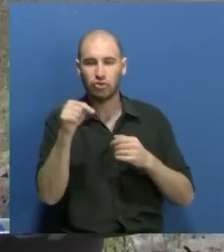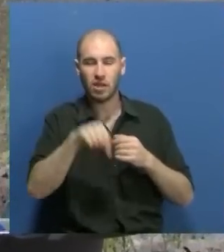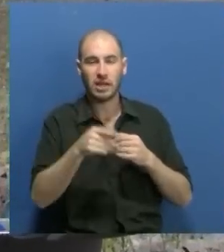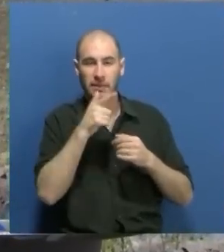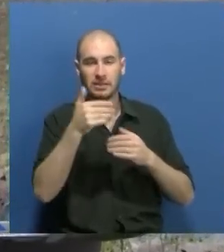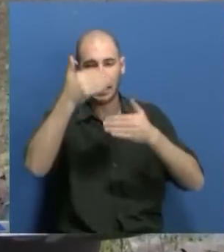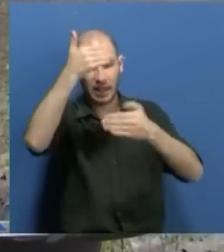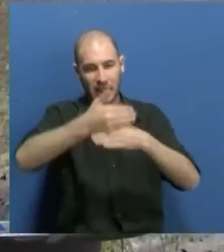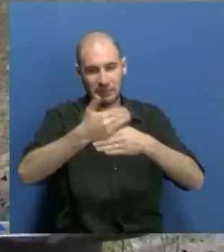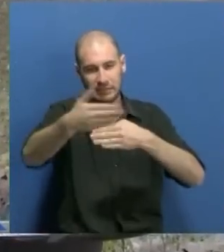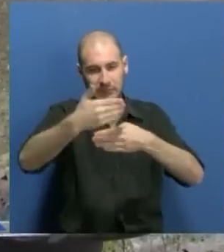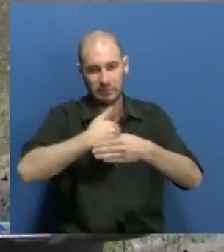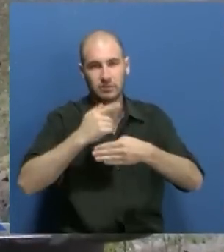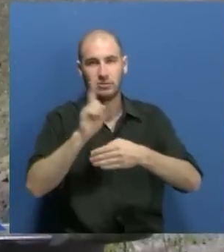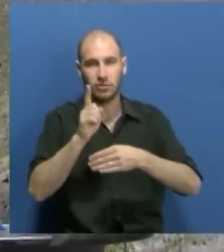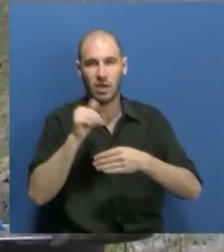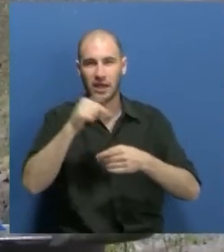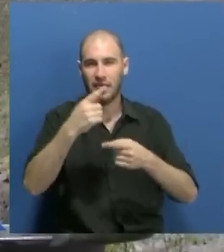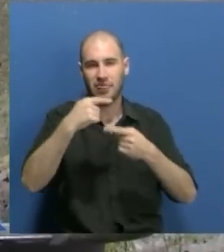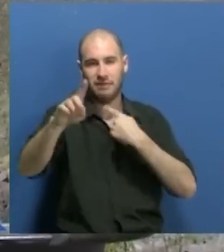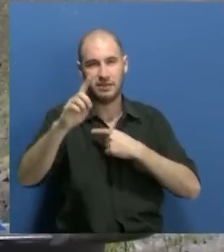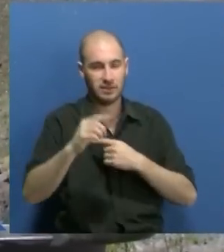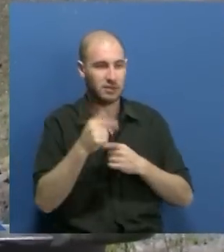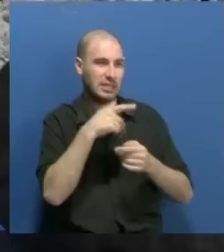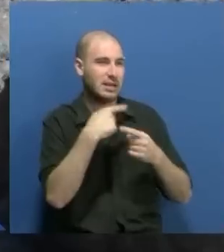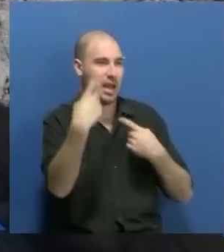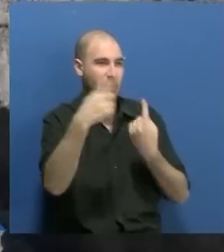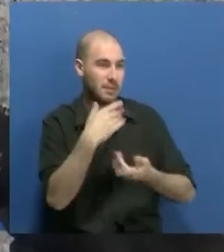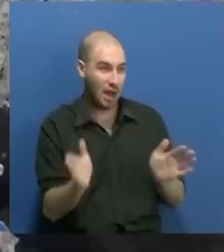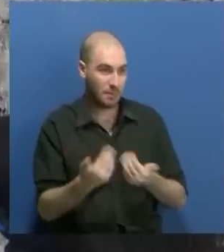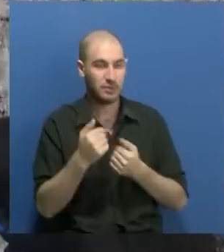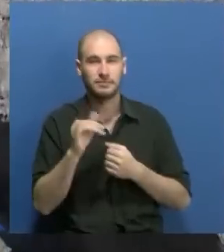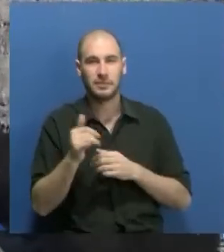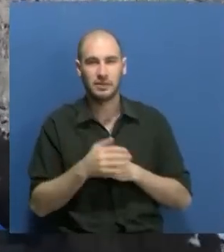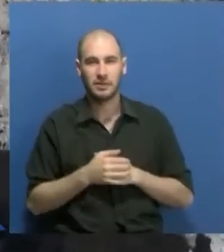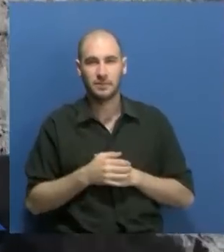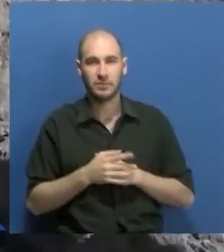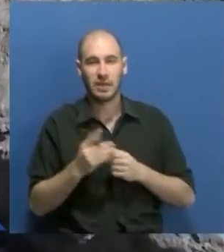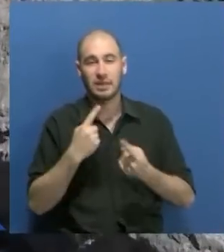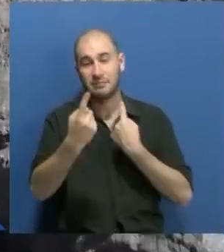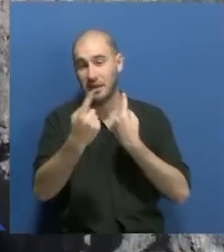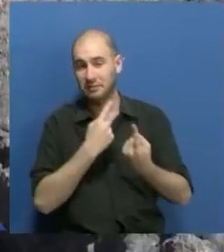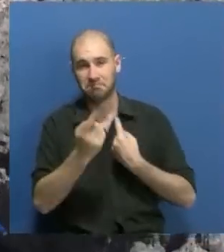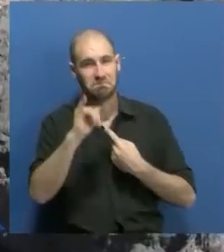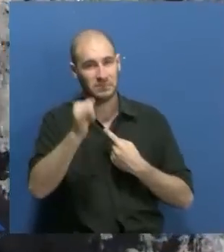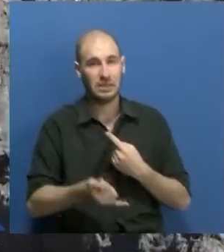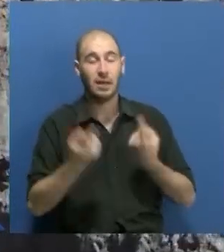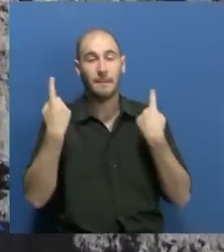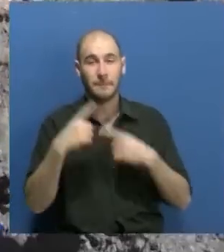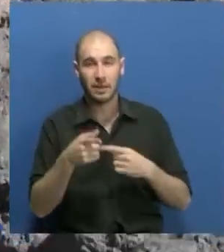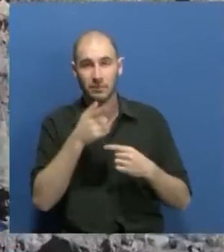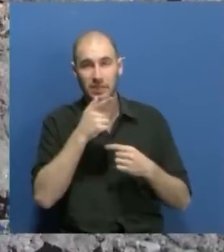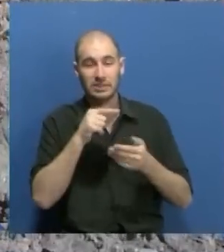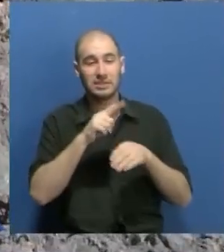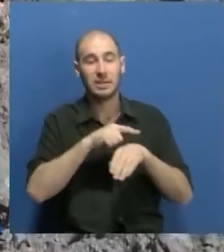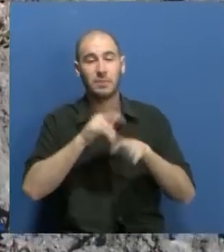que delimita y que nos separa y nos diferencia. Y de paso. Y de paso. Claro. Sí, el tránsito está, pero que permanece más